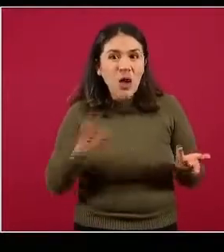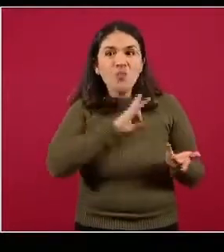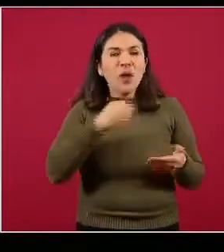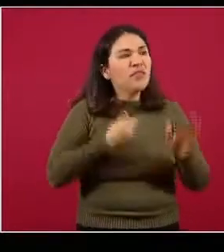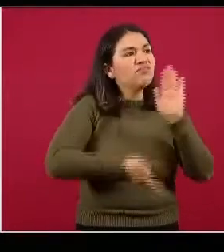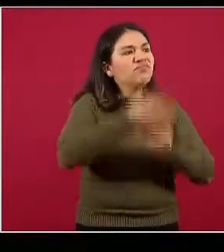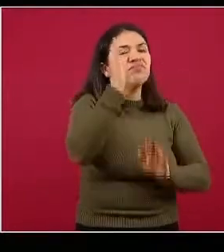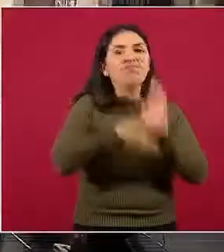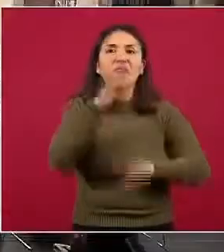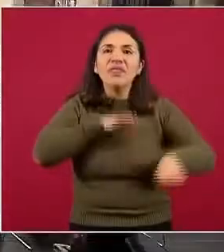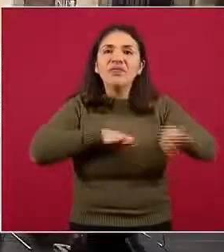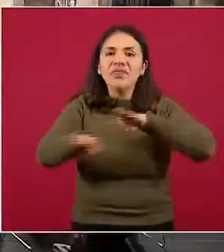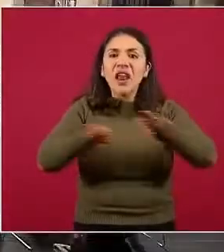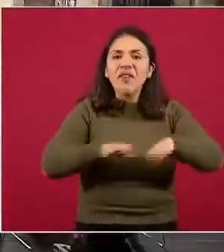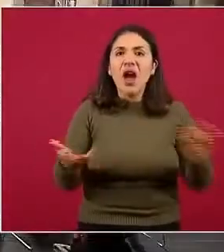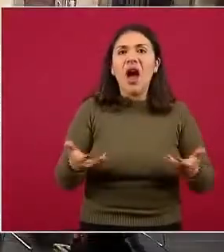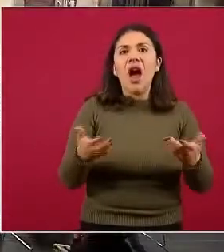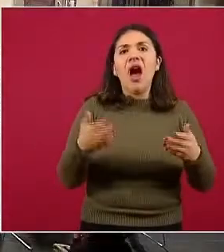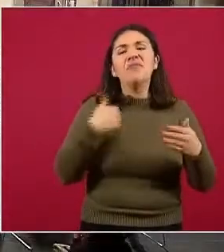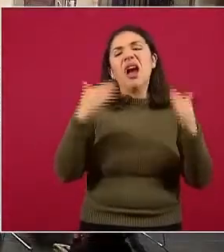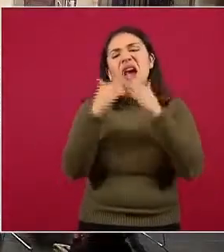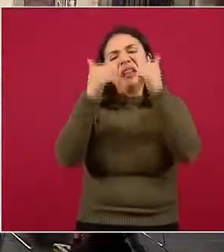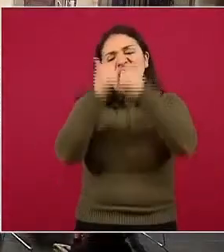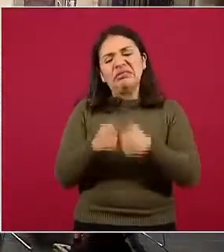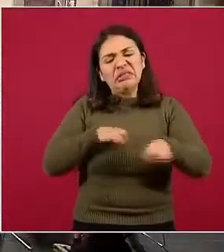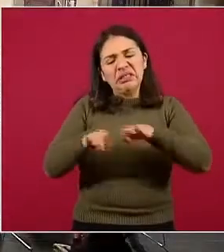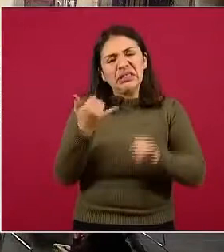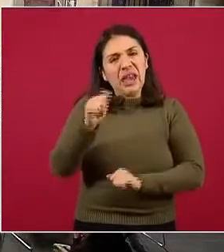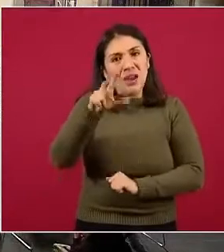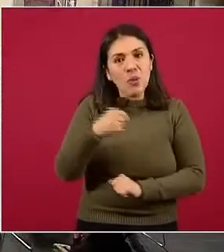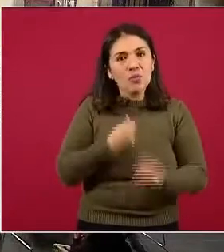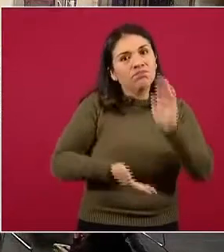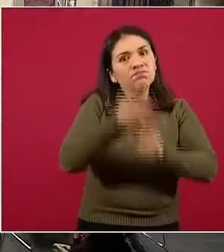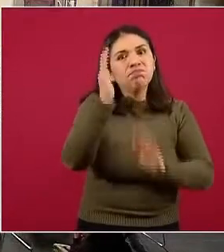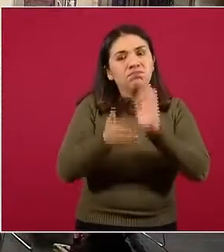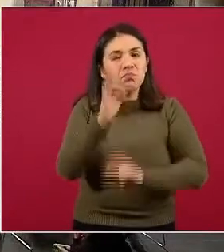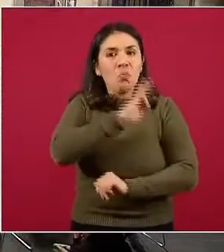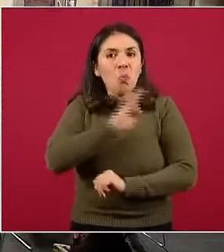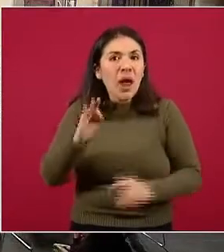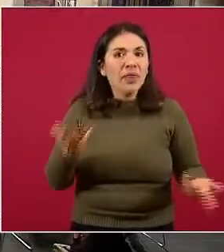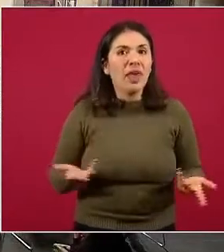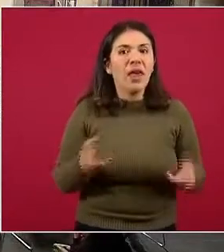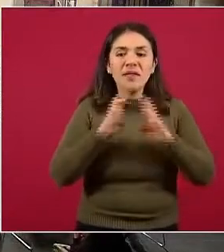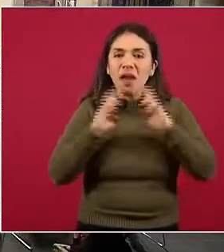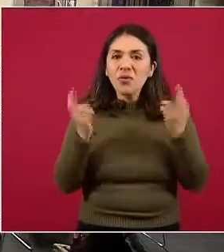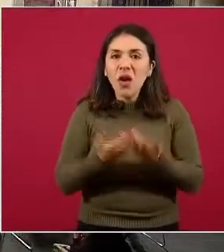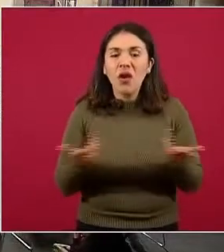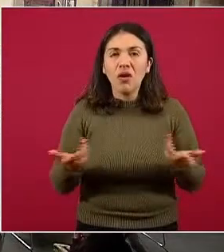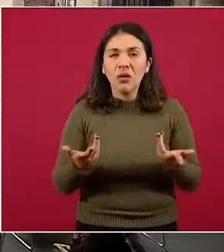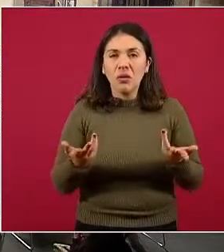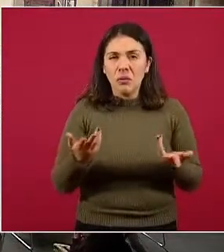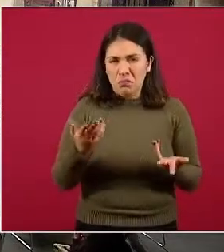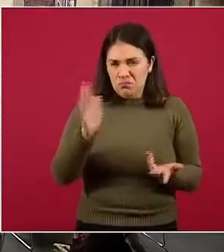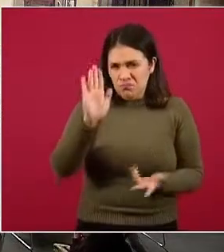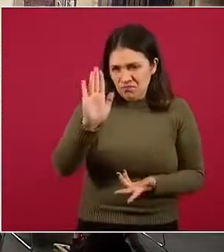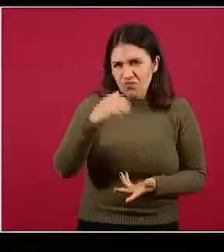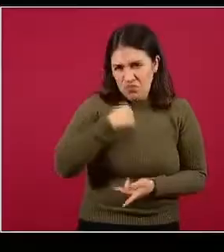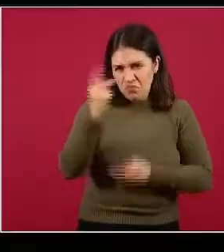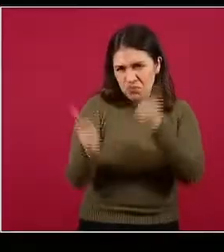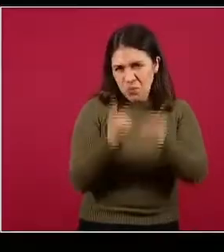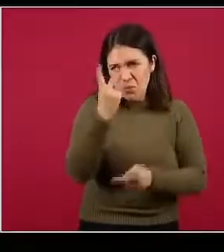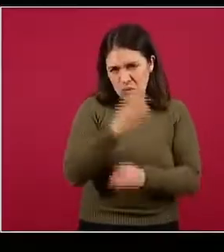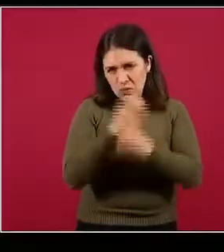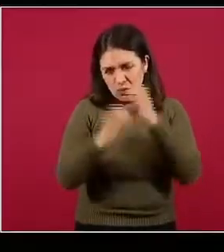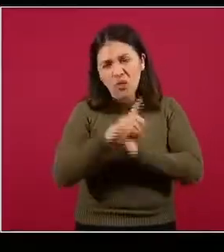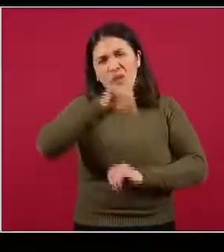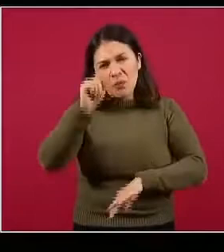trabajo, sin hacer home office, estaríamos ya besándonos y abrazándonos. Si me permite esas dos preguntas y después le